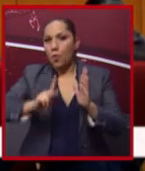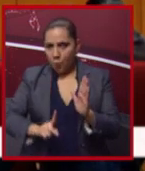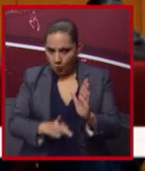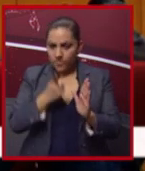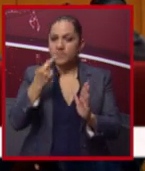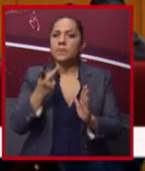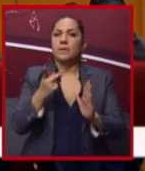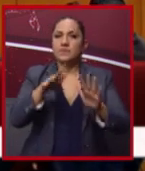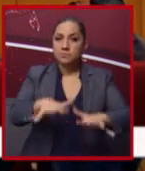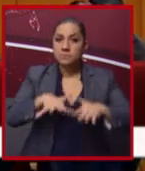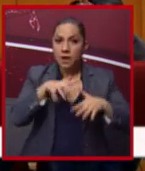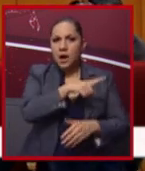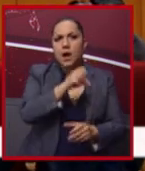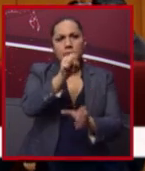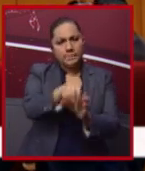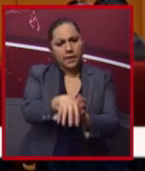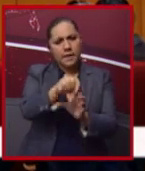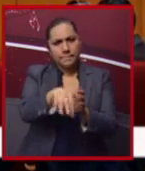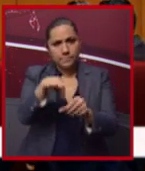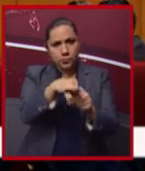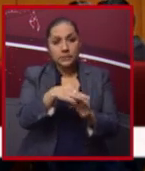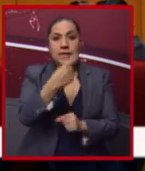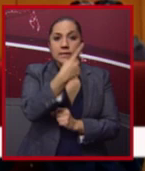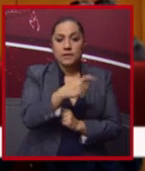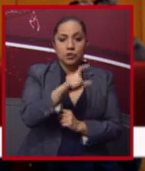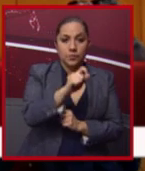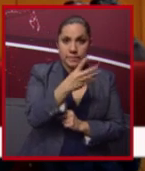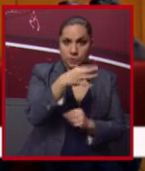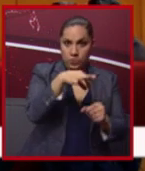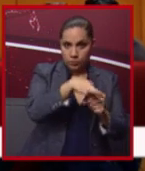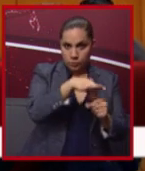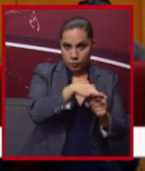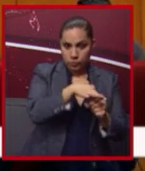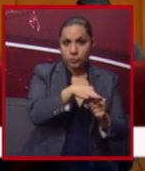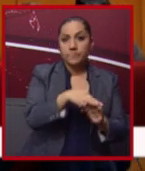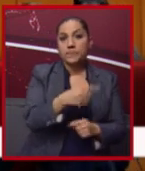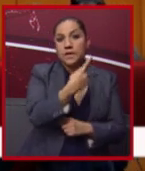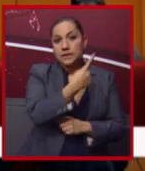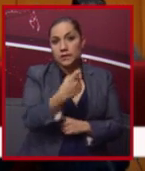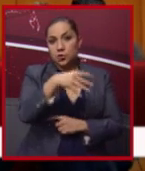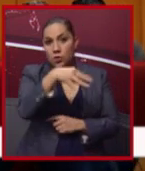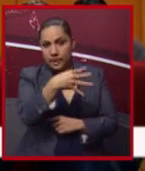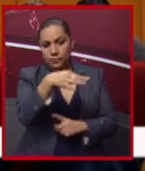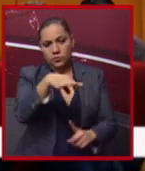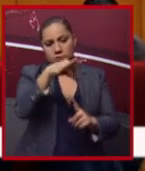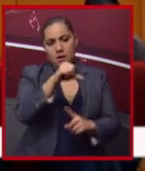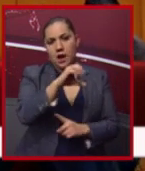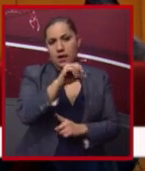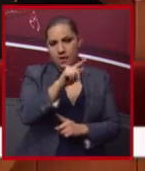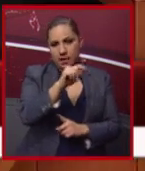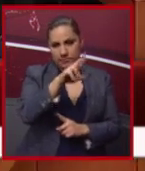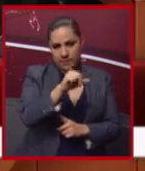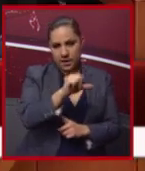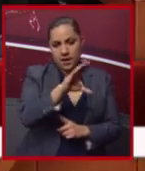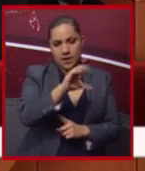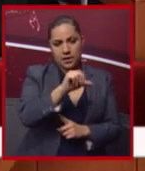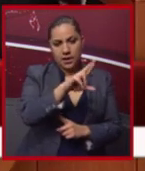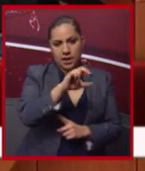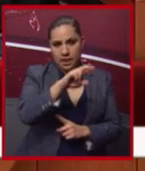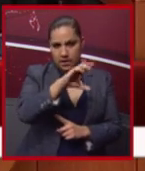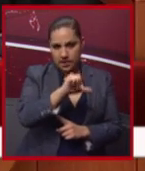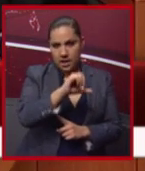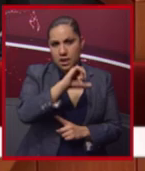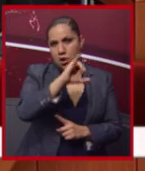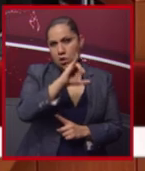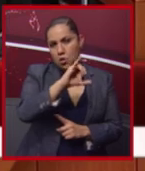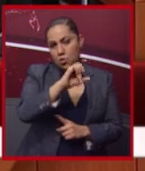sus votos en las urnas. El resultado, 124 sufragios emitidos, de ellos 114 votos a favor de Juan Luis